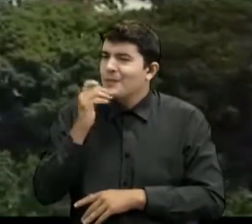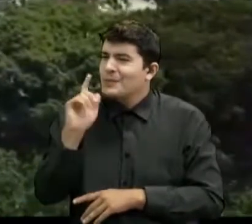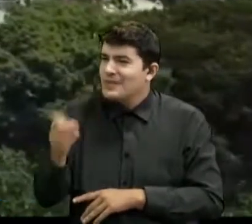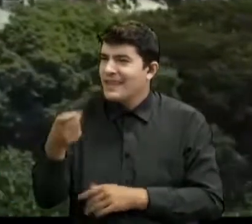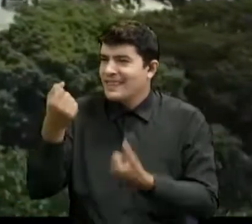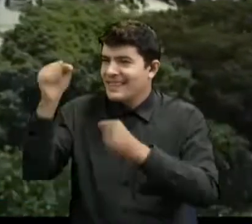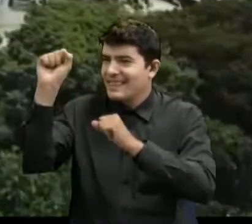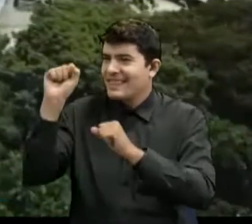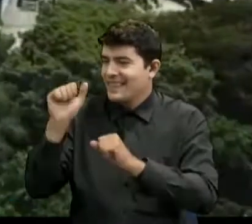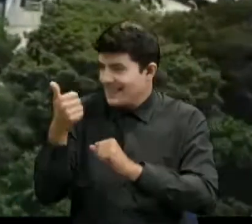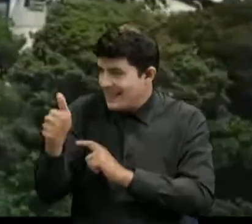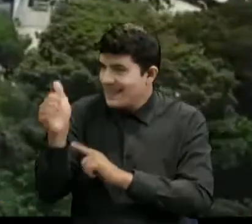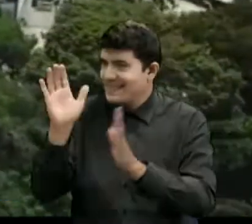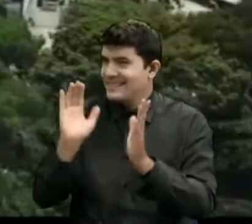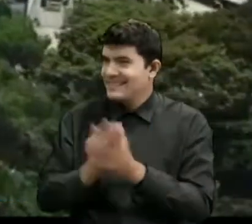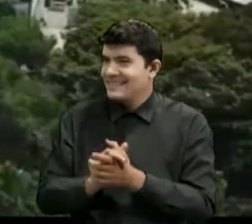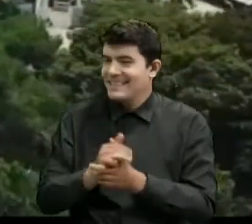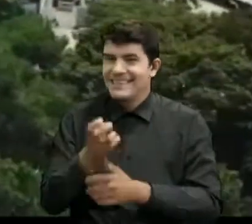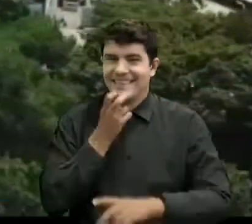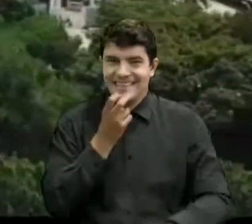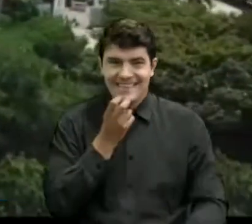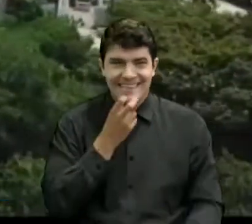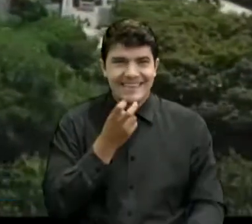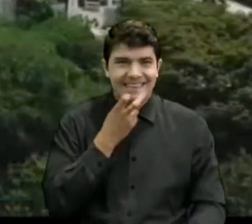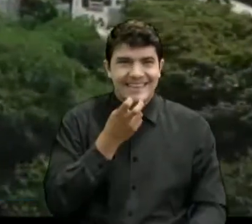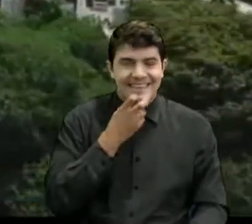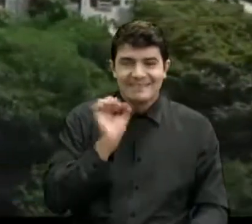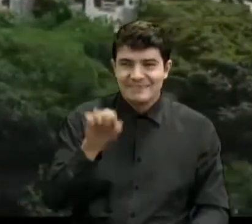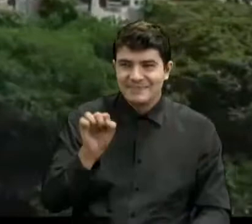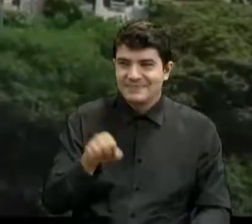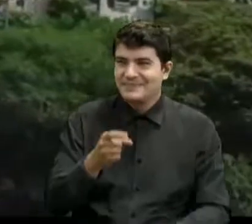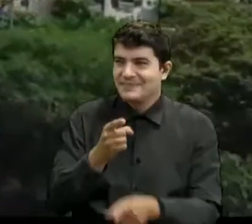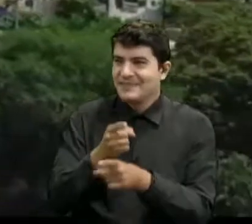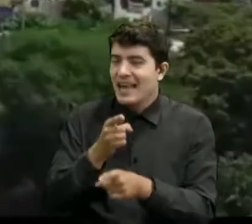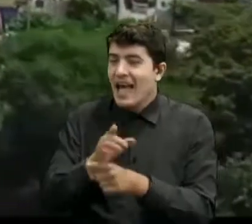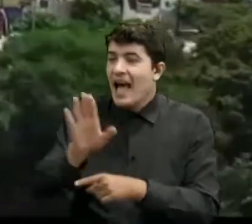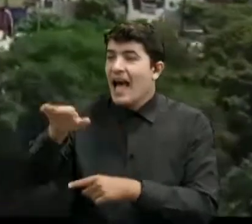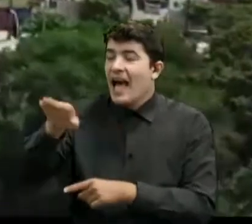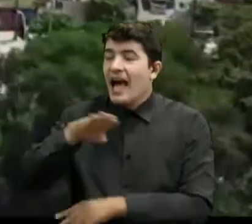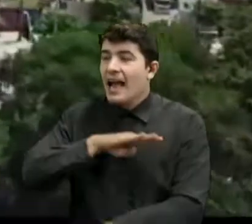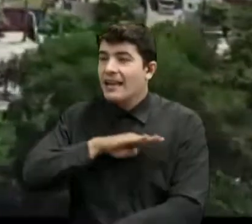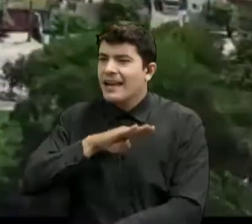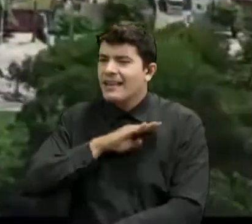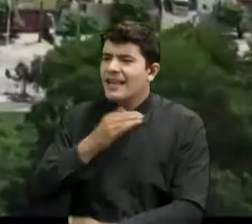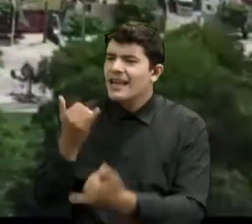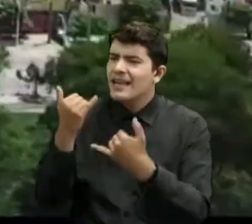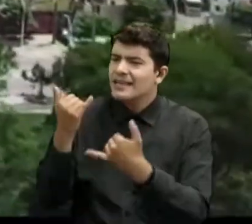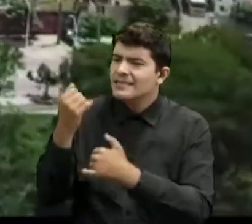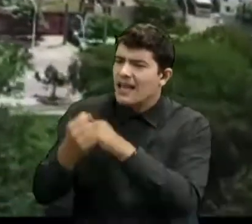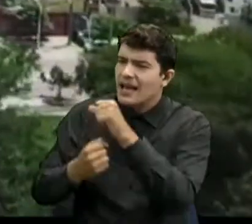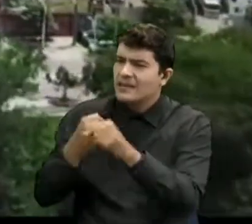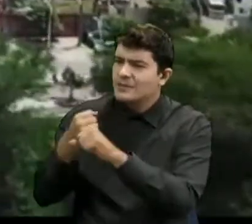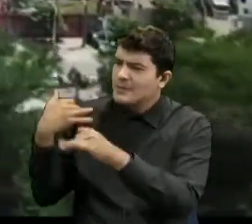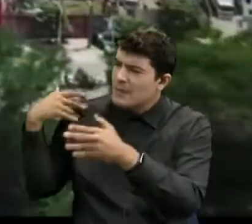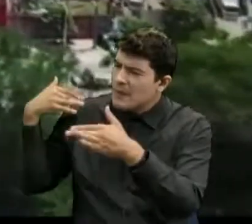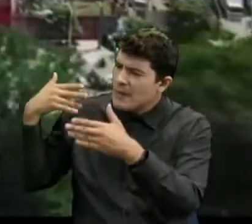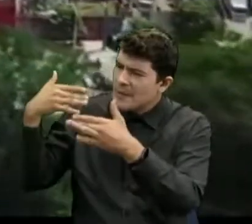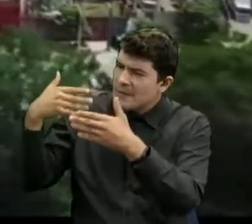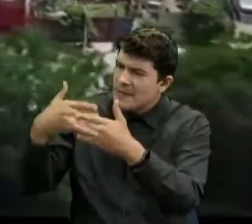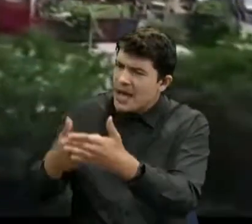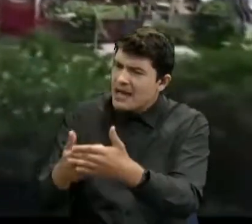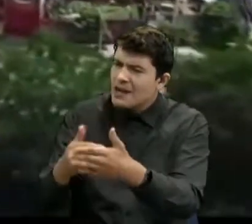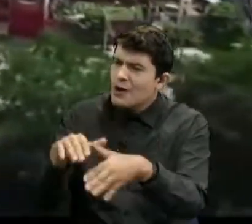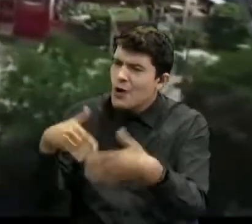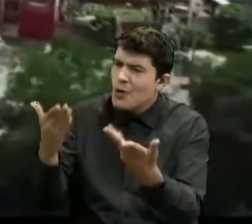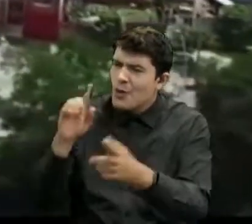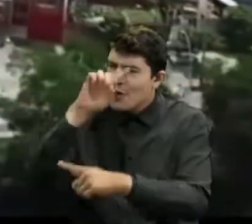menos. Alcalde, ¿cómo ha sido este primer año o bueno, estos primeros meses de gobierno en el puerto petrolero? Sé que son muchos los retos, pero